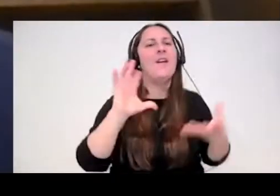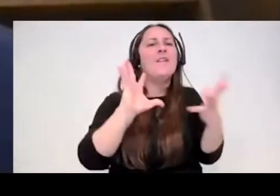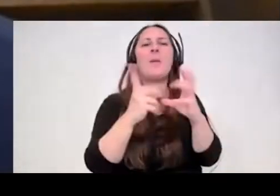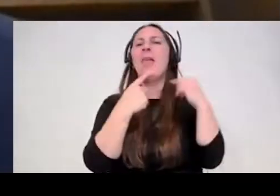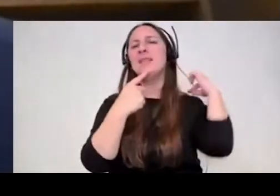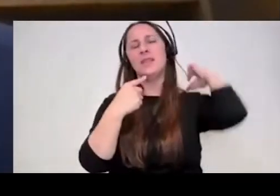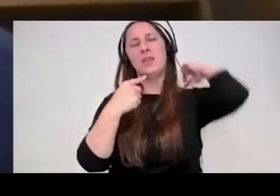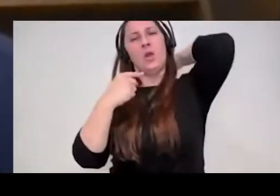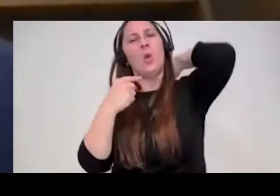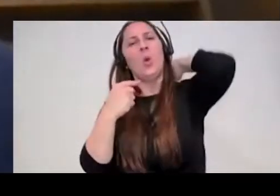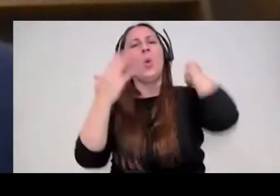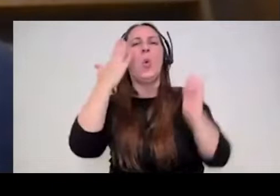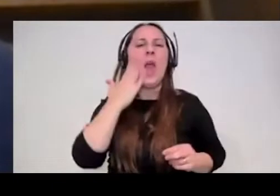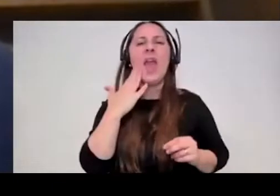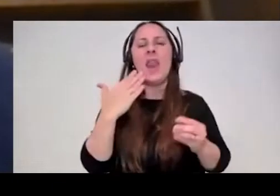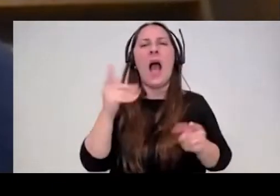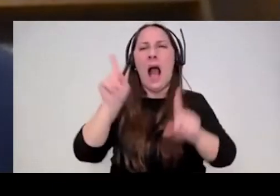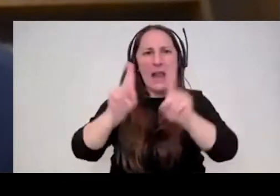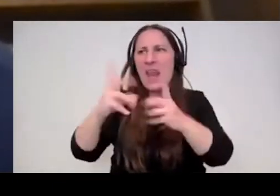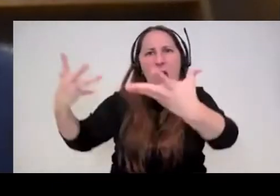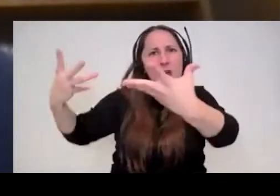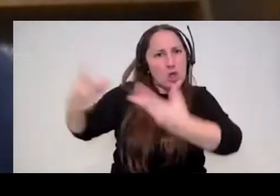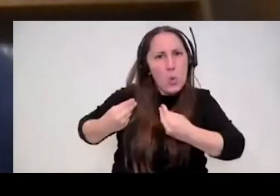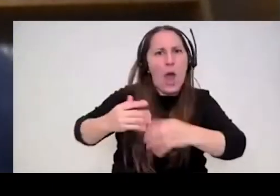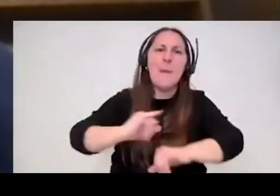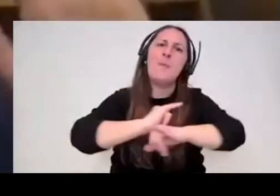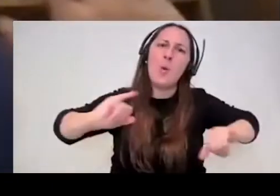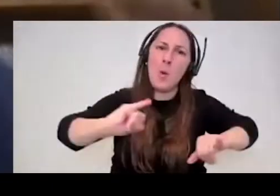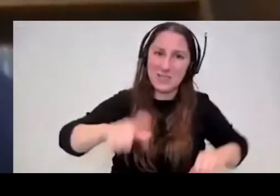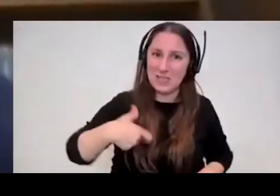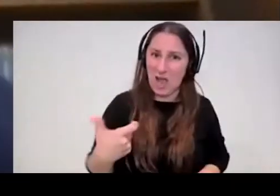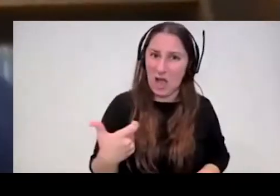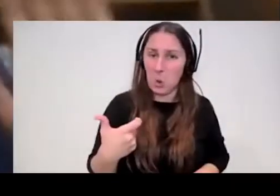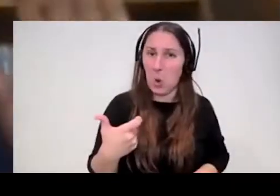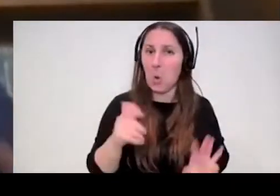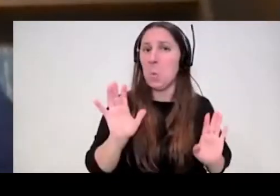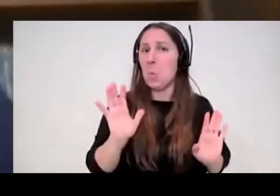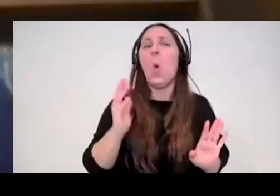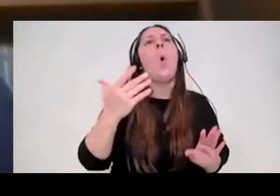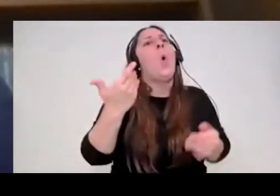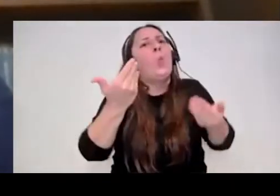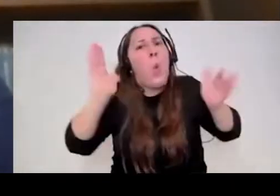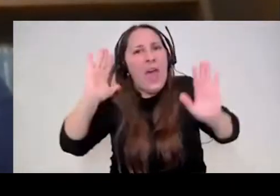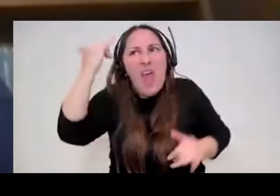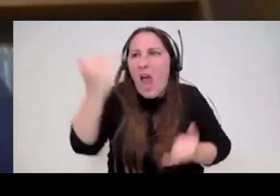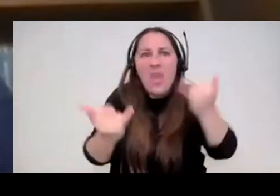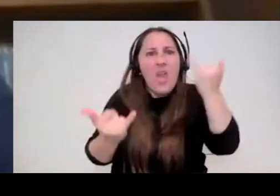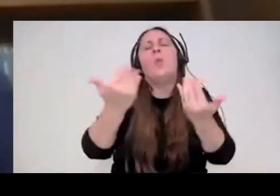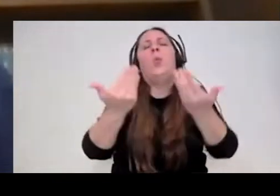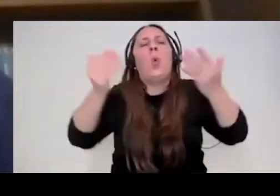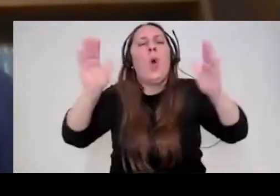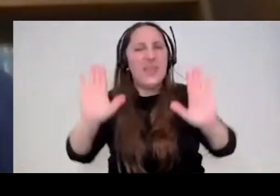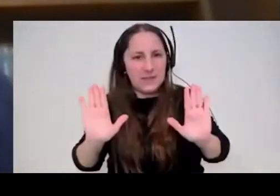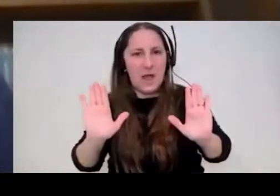¿alguien viene a promover la creación de un sindicato? Yo no conozco, no digo que no pueda haber algún caso porque toda regla tiene su excepción, pero